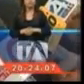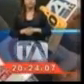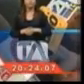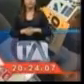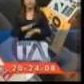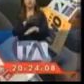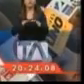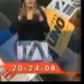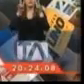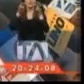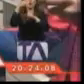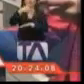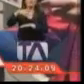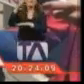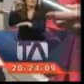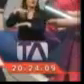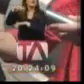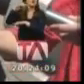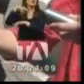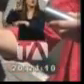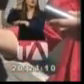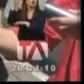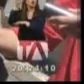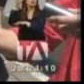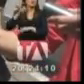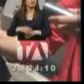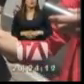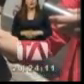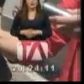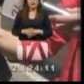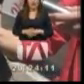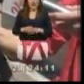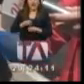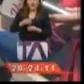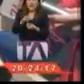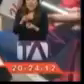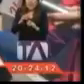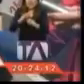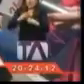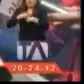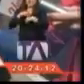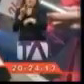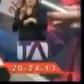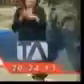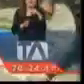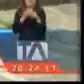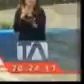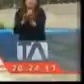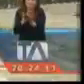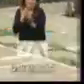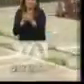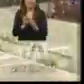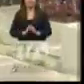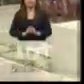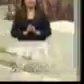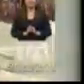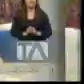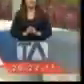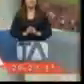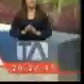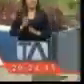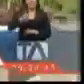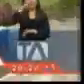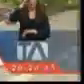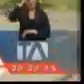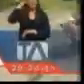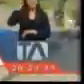a los acontecimientos de la frontera. No puedo manifestarme sobre el contenido y les agradezco muchísimo. El comandante del mando unificado